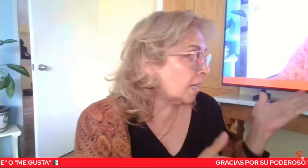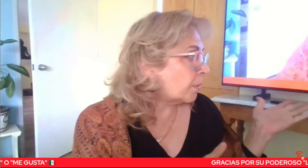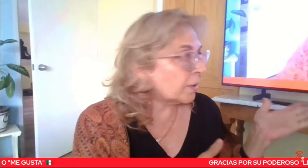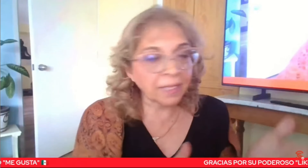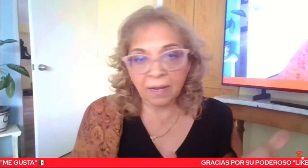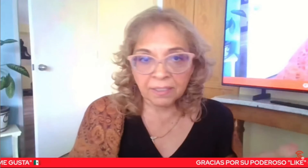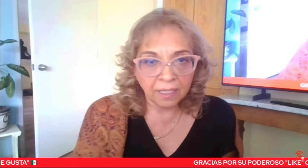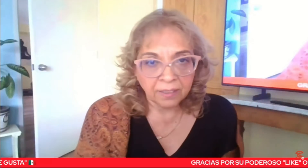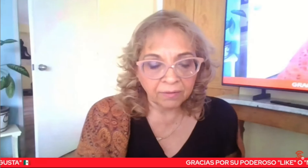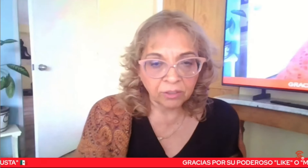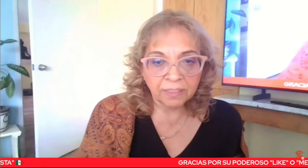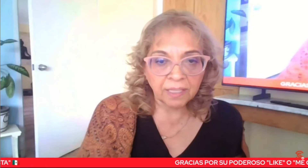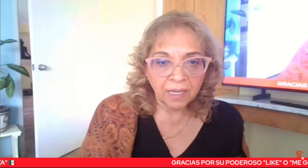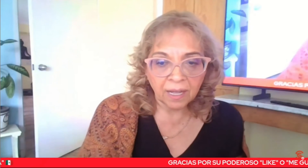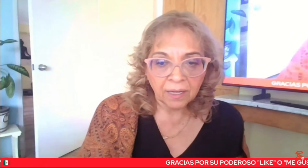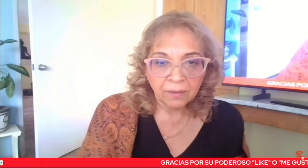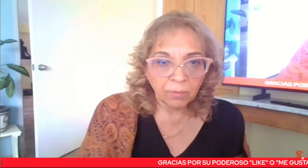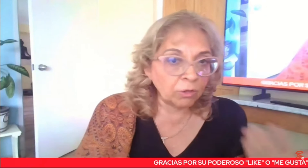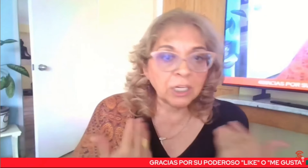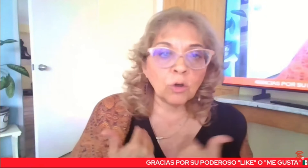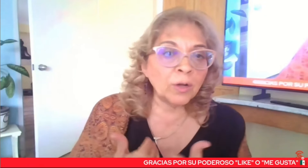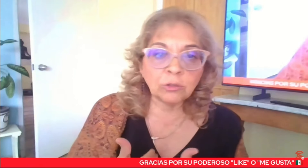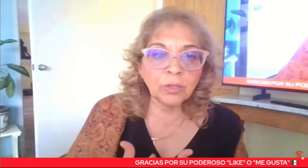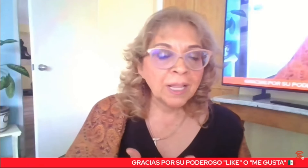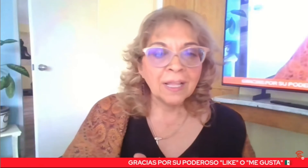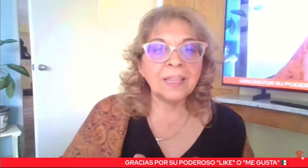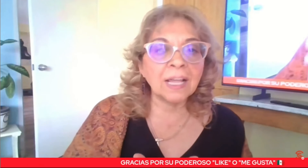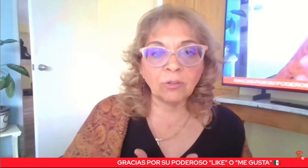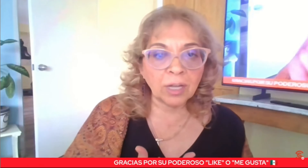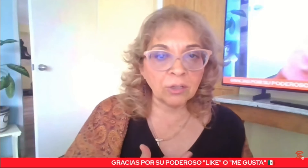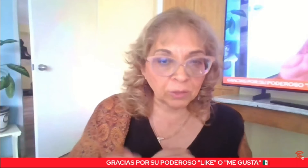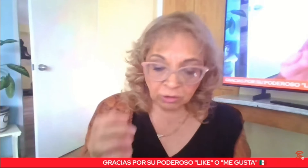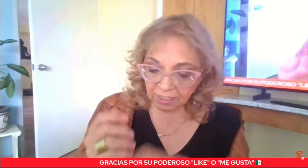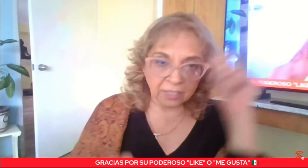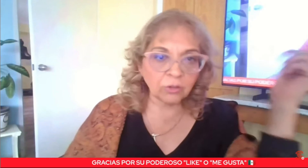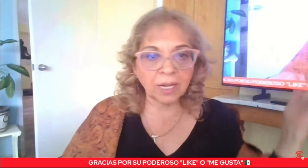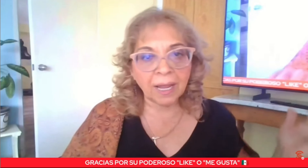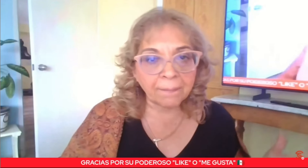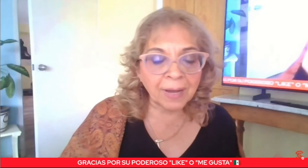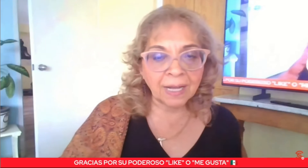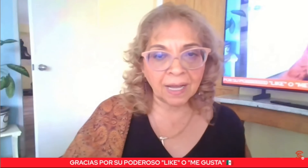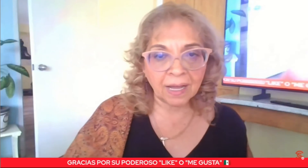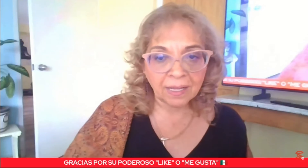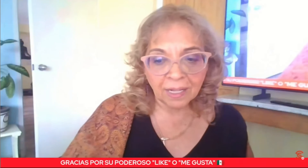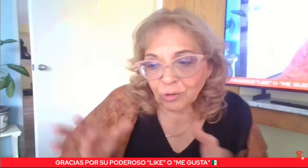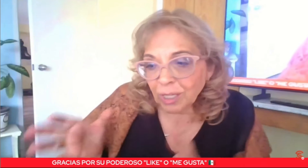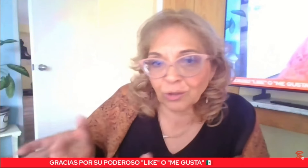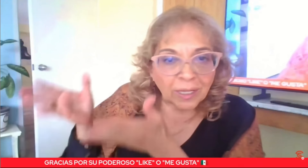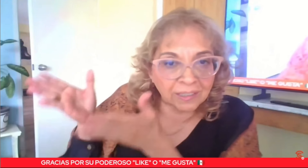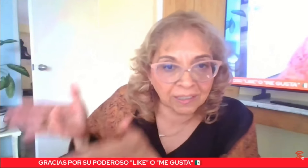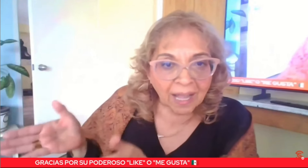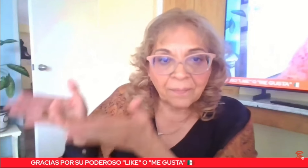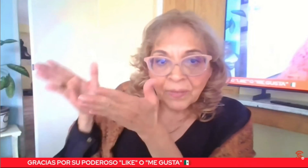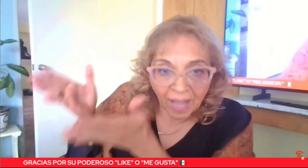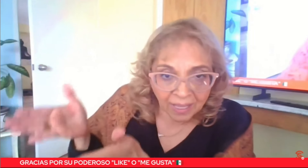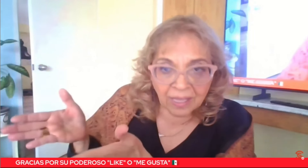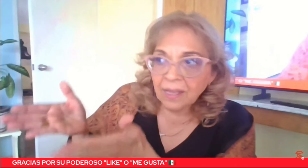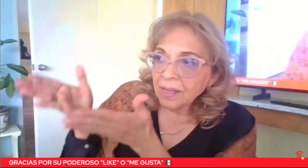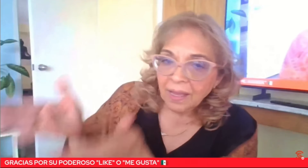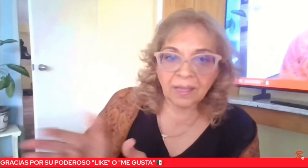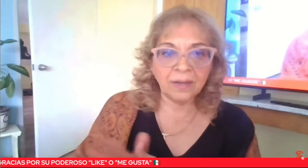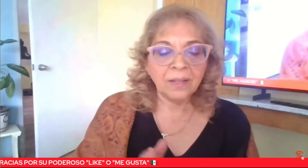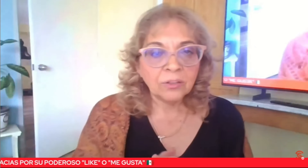le ponen a Televisa y a Televisión Azteca. Bueno, ese no es un dato que yo me estoy sacando de la manga, es un dato que está